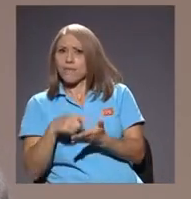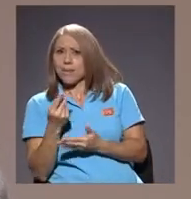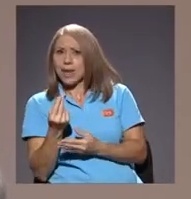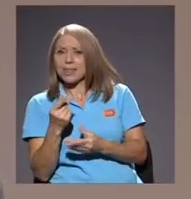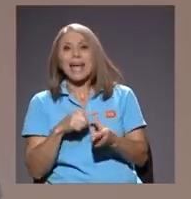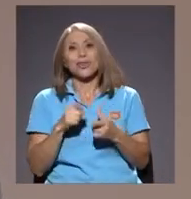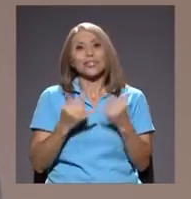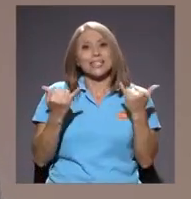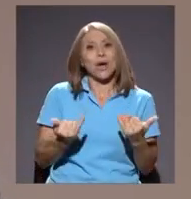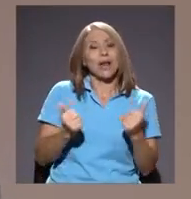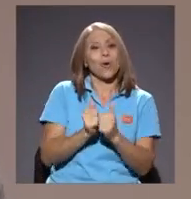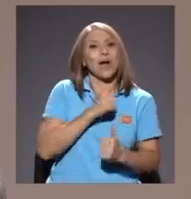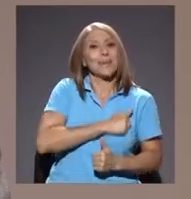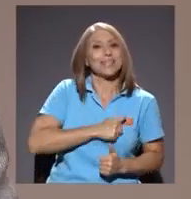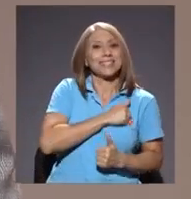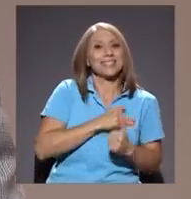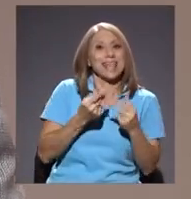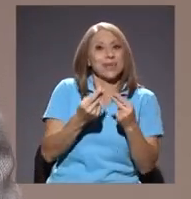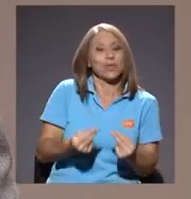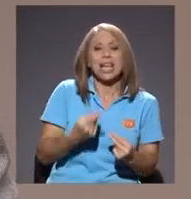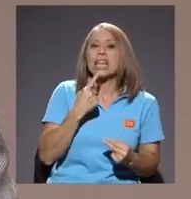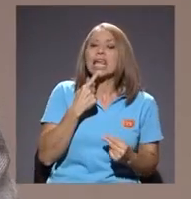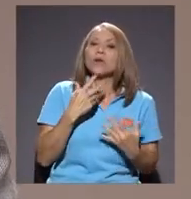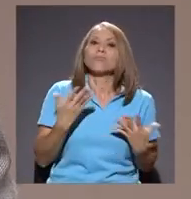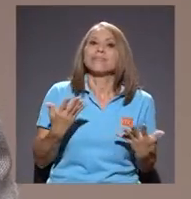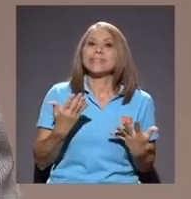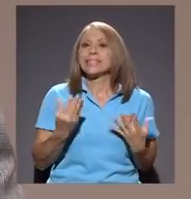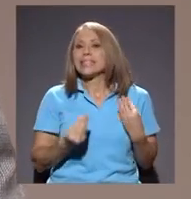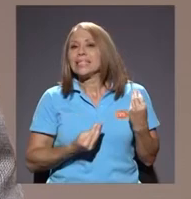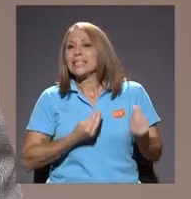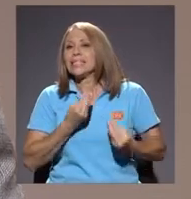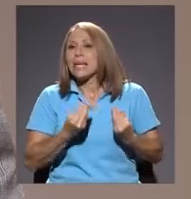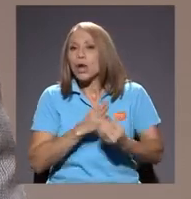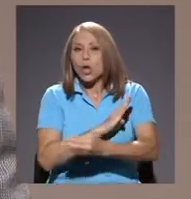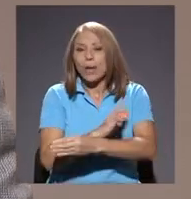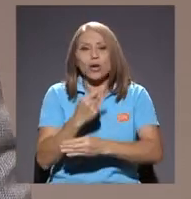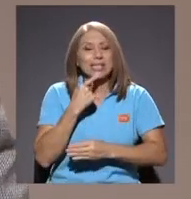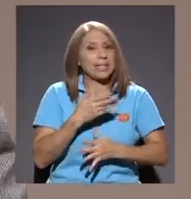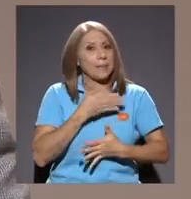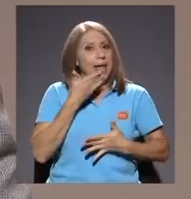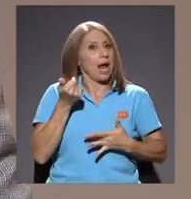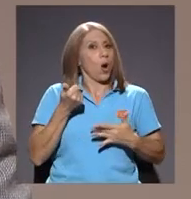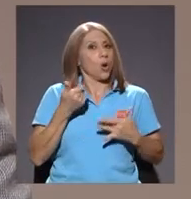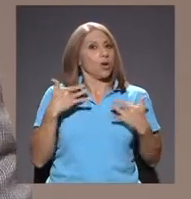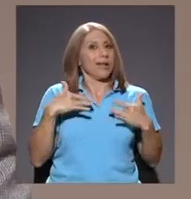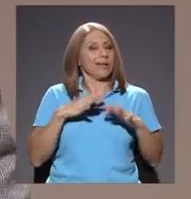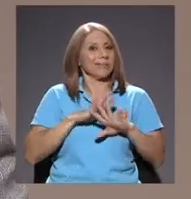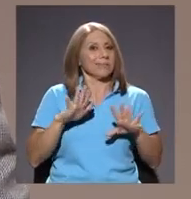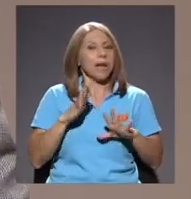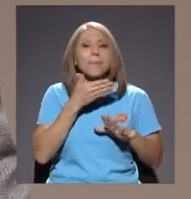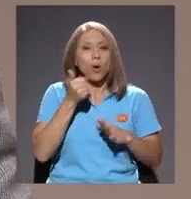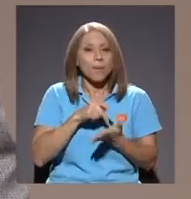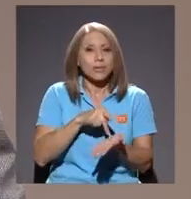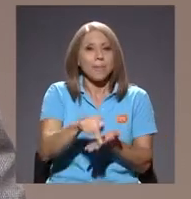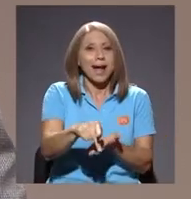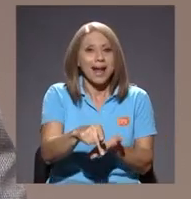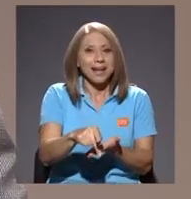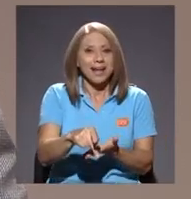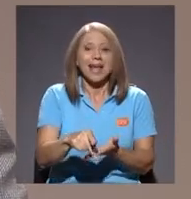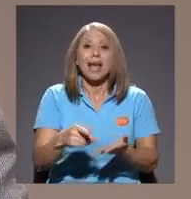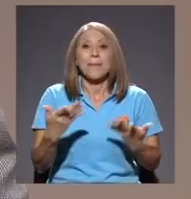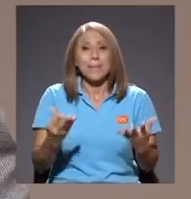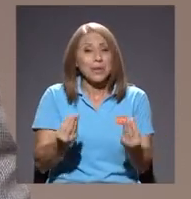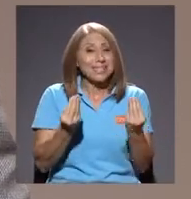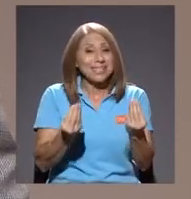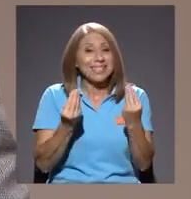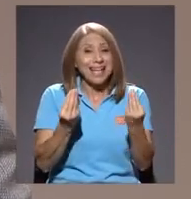administrativo tarea y aarón saben que para no jugar jugárnosla dicen los bancos vamos a pagar y ya está ante la plata sobre todo de costa rica y